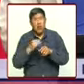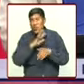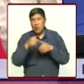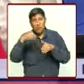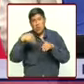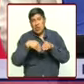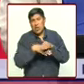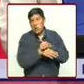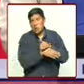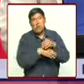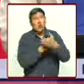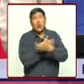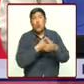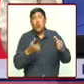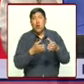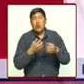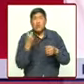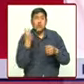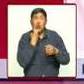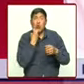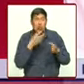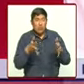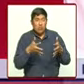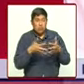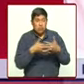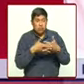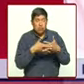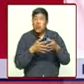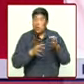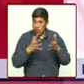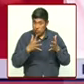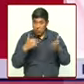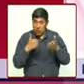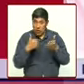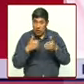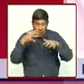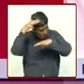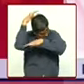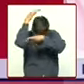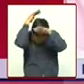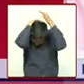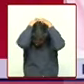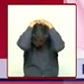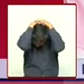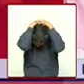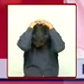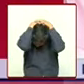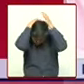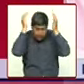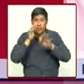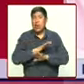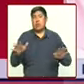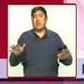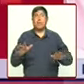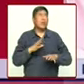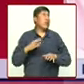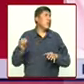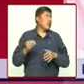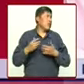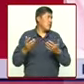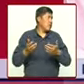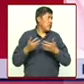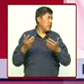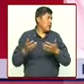todos ellos, buscar refugios. Si no hay un edificio cercano, estirarse al piso, taparse la cabeza. Y bueno,